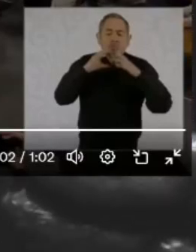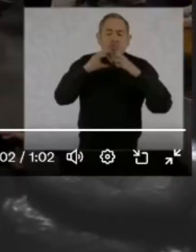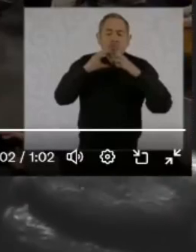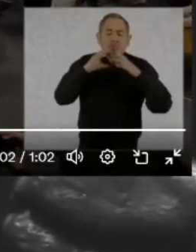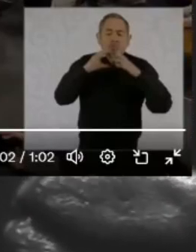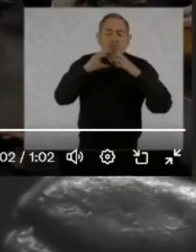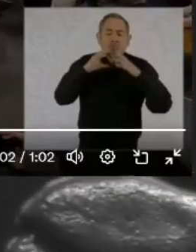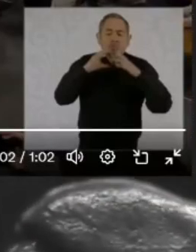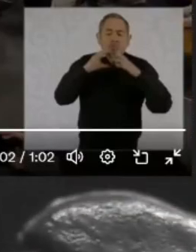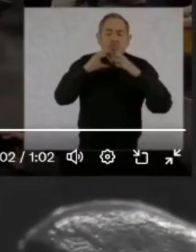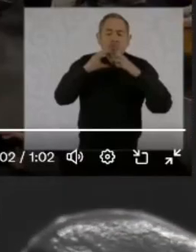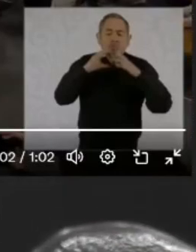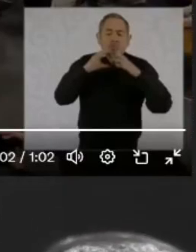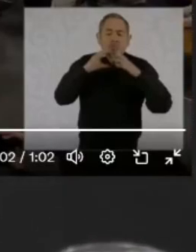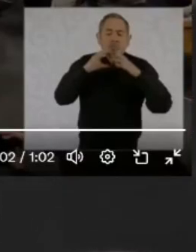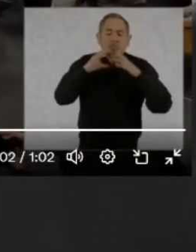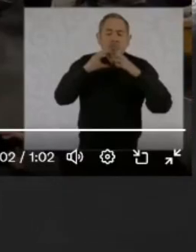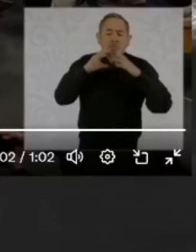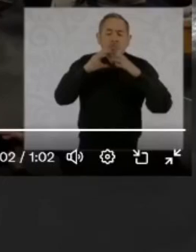Se trajeron a las hijas